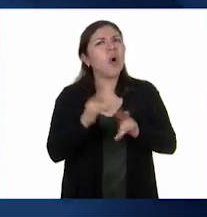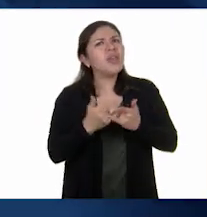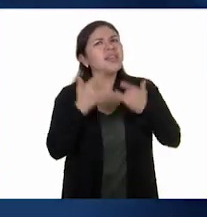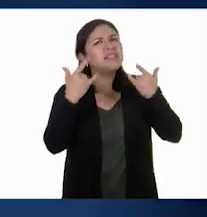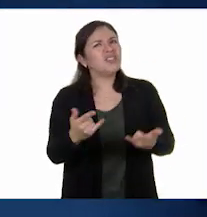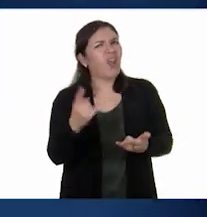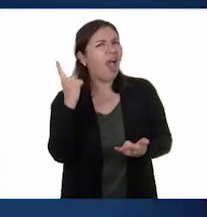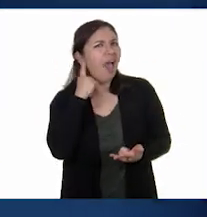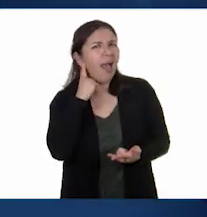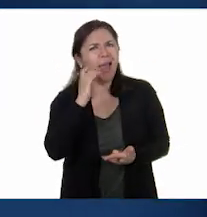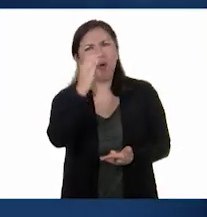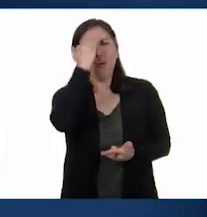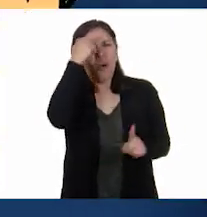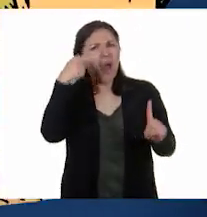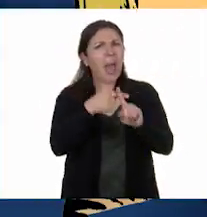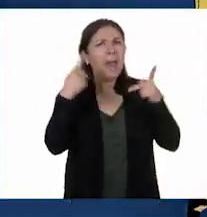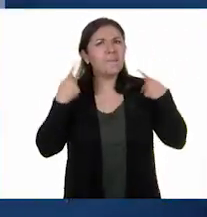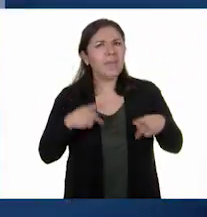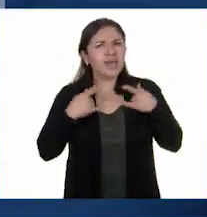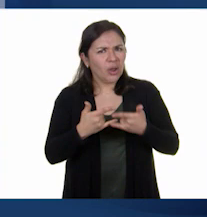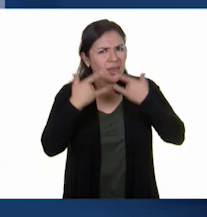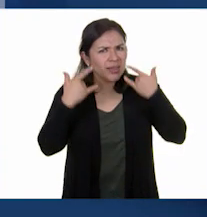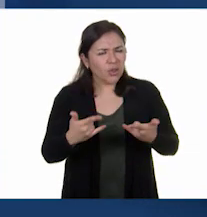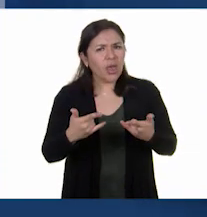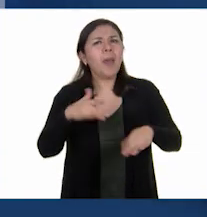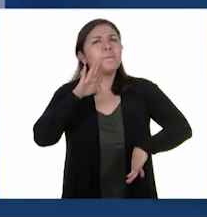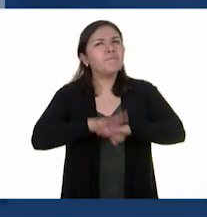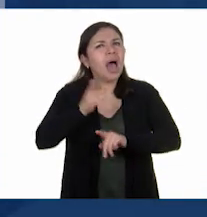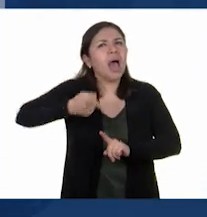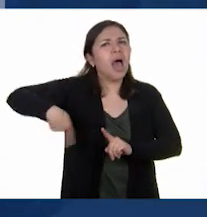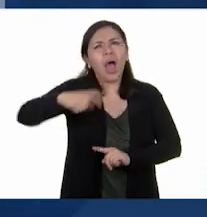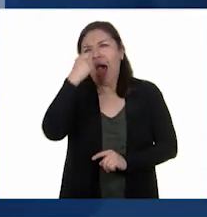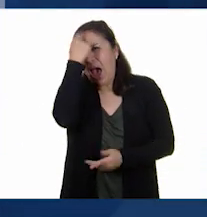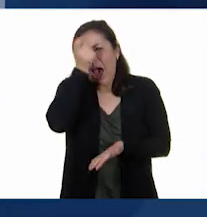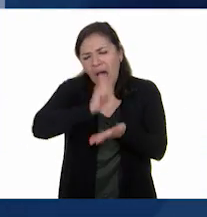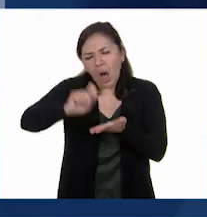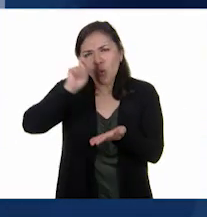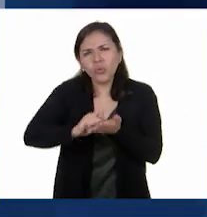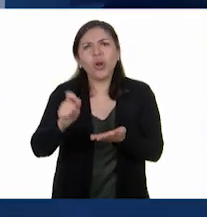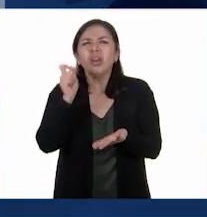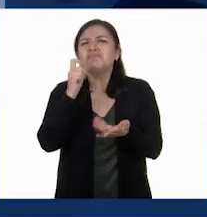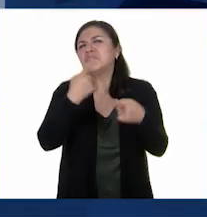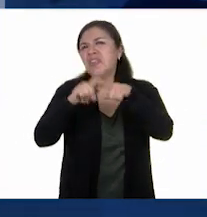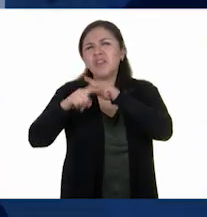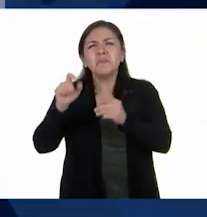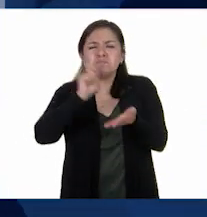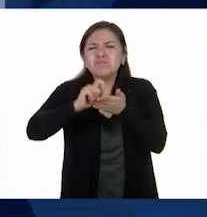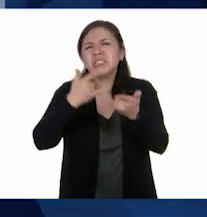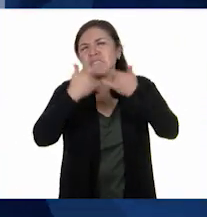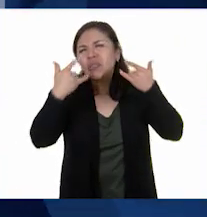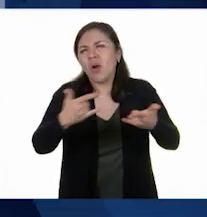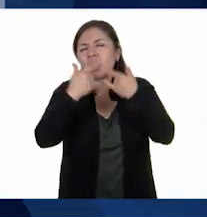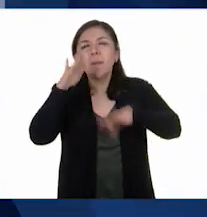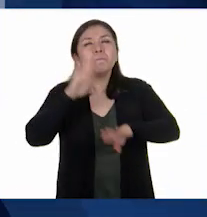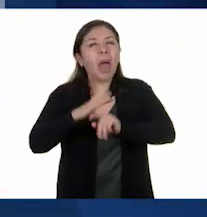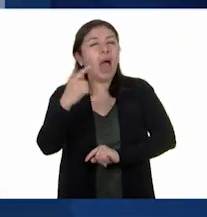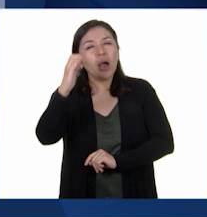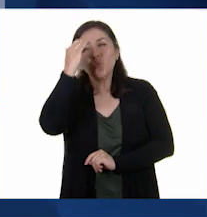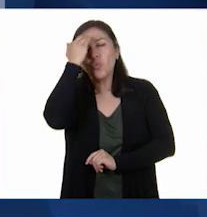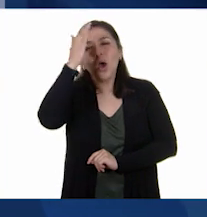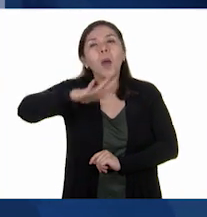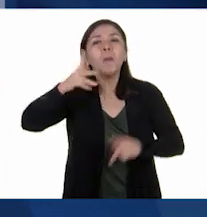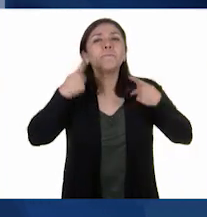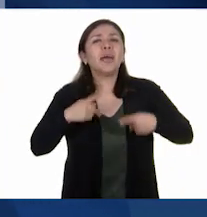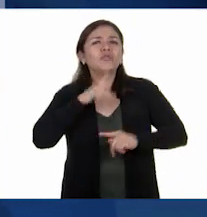torno a este personaje histórico, el cual ha sido alimentado por los autores que han escrito sobre él y sobre todo por la gente del pueblo,